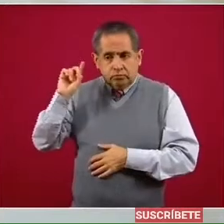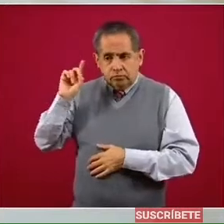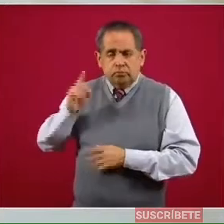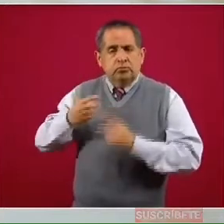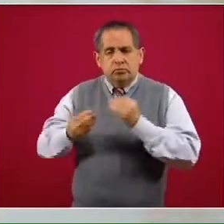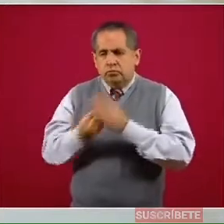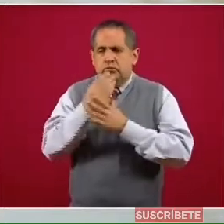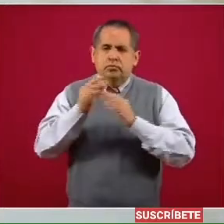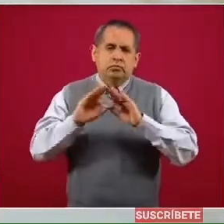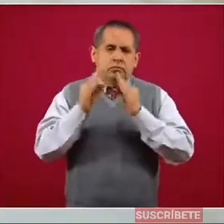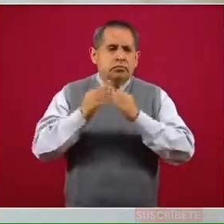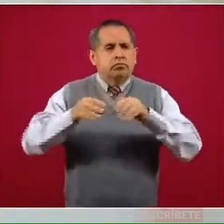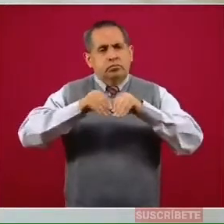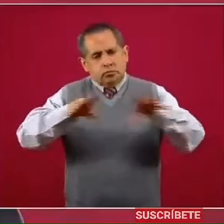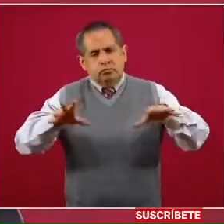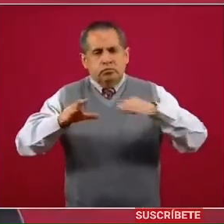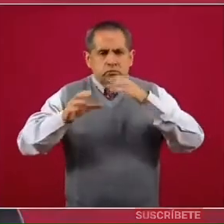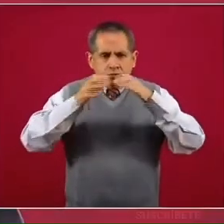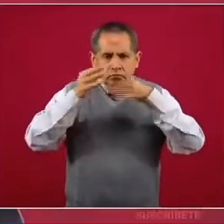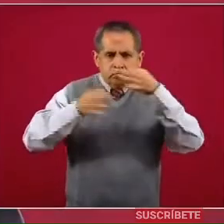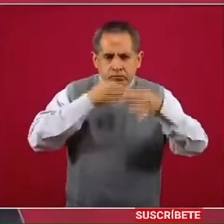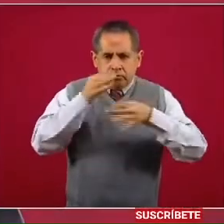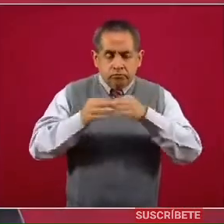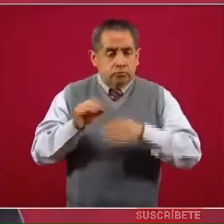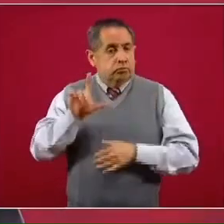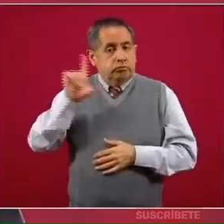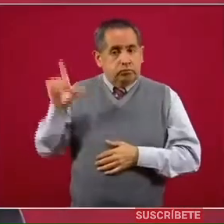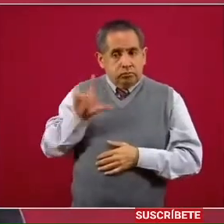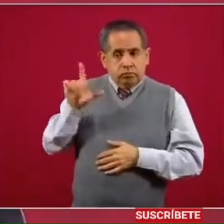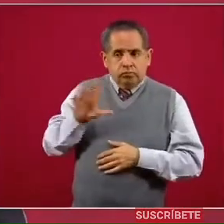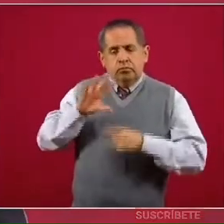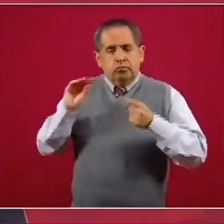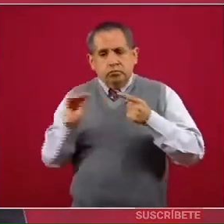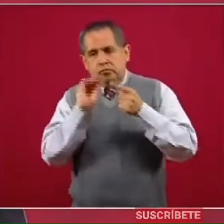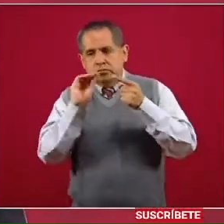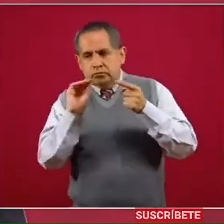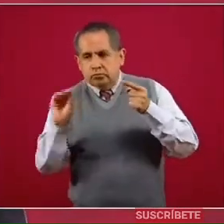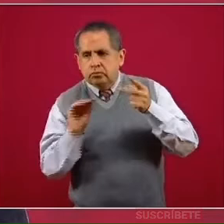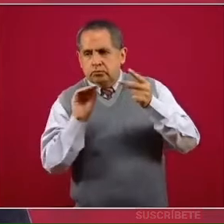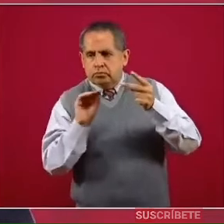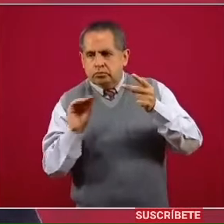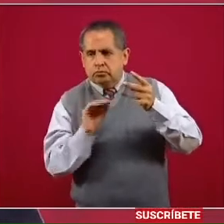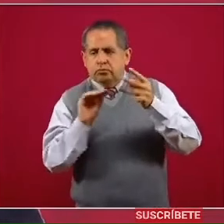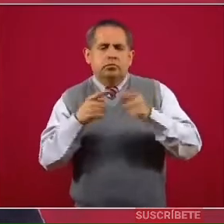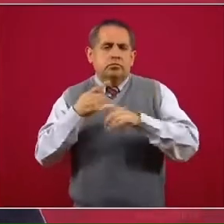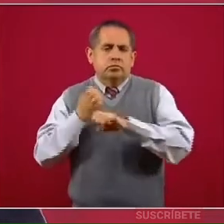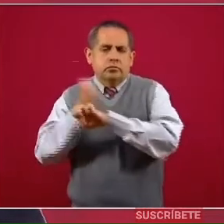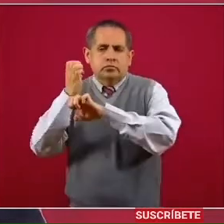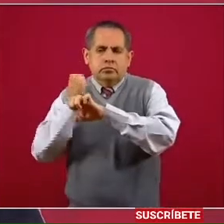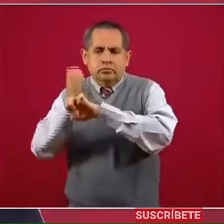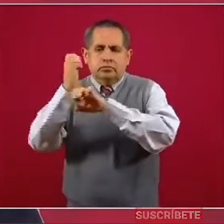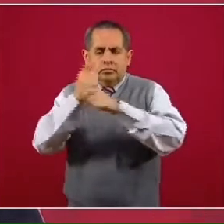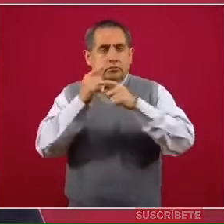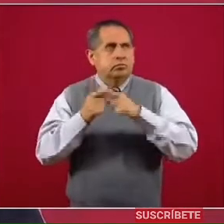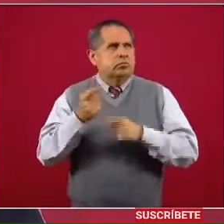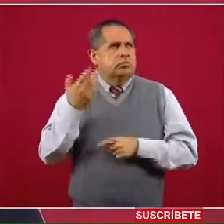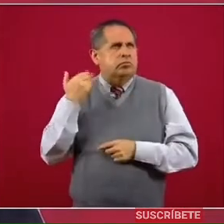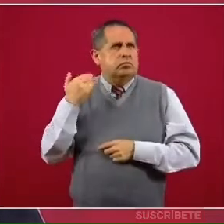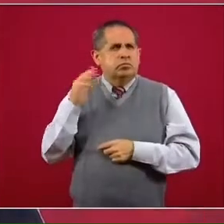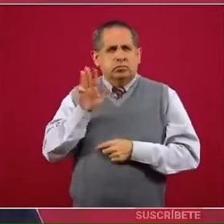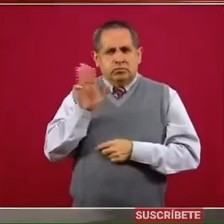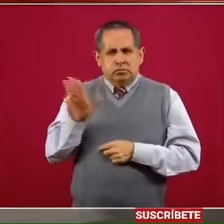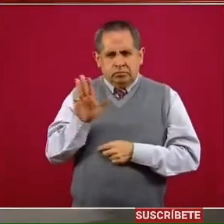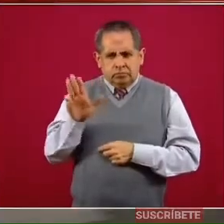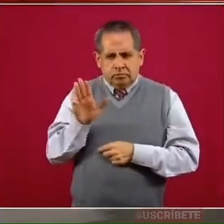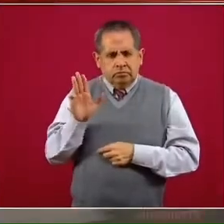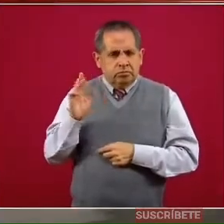este nuevo esquema de comunicación y a partir del lunes empezamos a incorporar una entidad federativa a la vez. El miércoles nos